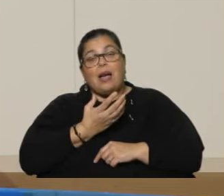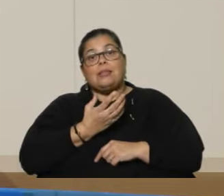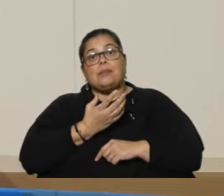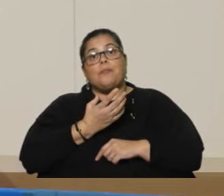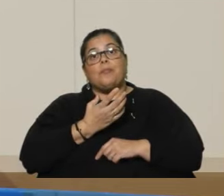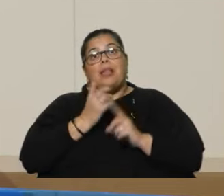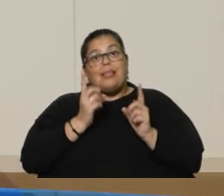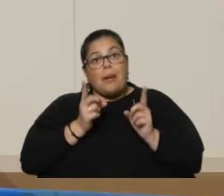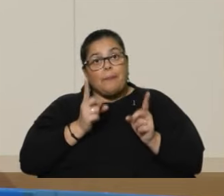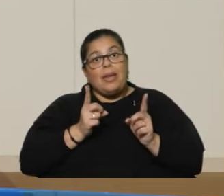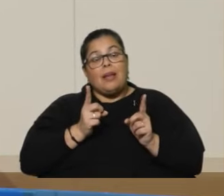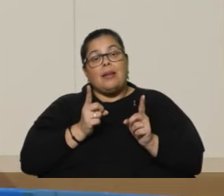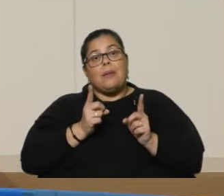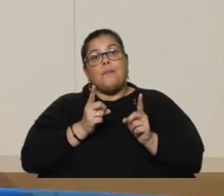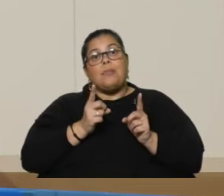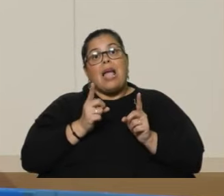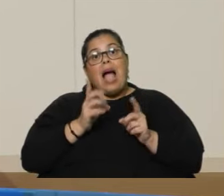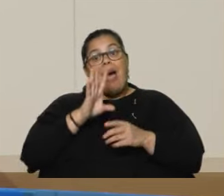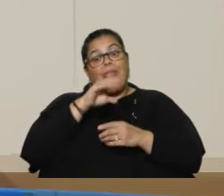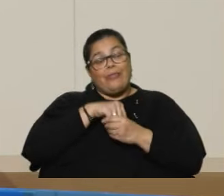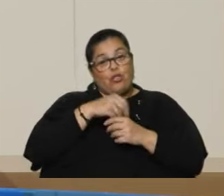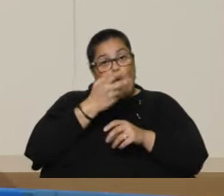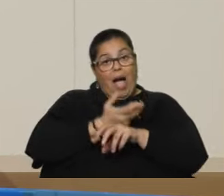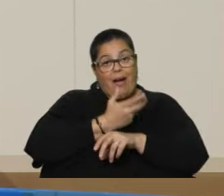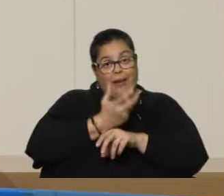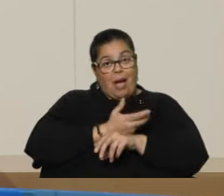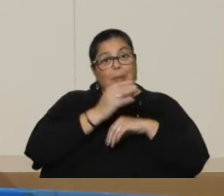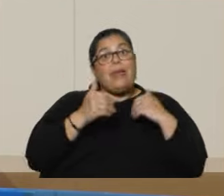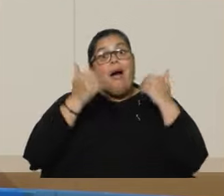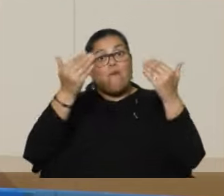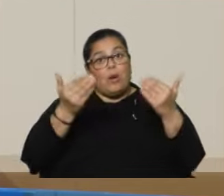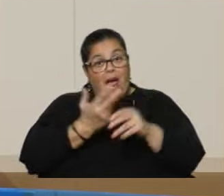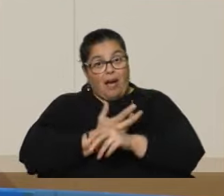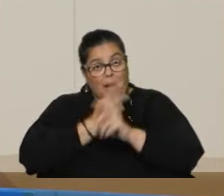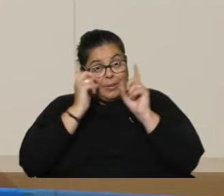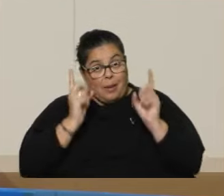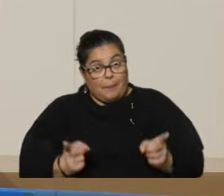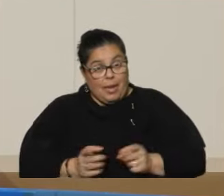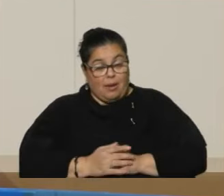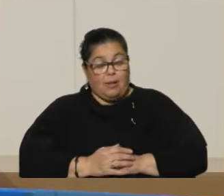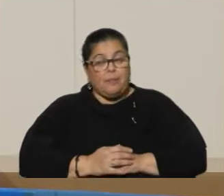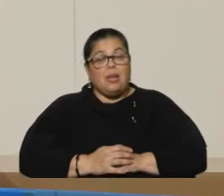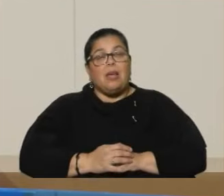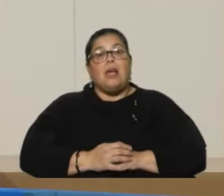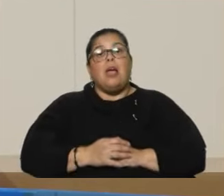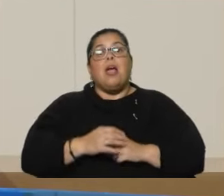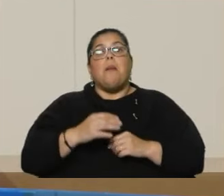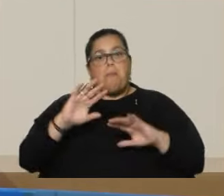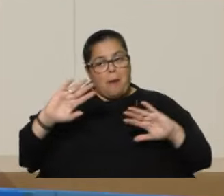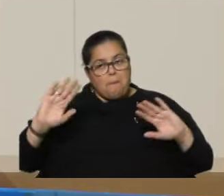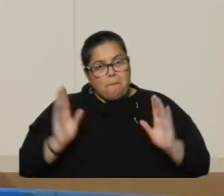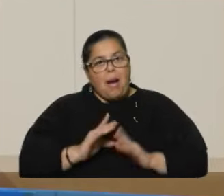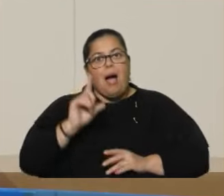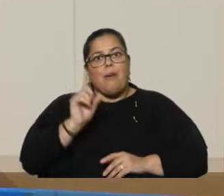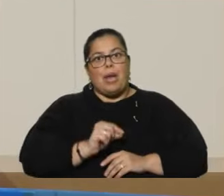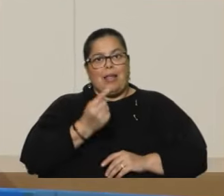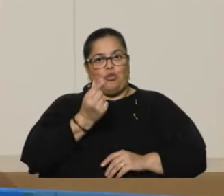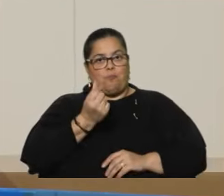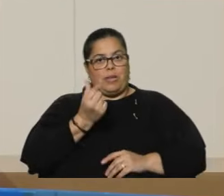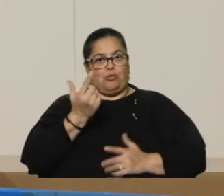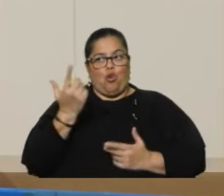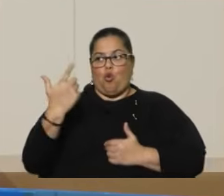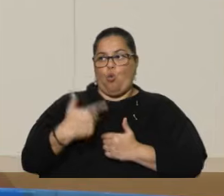son de la puerta de la refinería para afuera. Creo que también hay algunas, no va a ser brutal la reducción del precio del combustible, pero creemos que hay